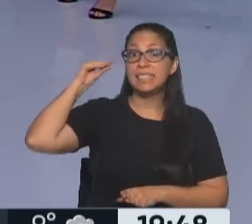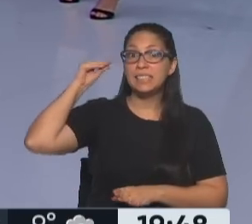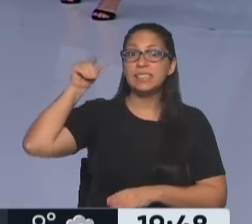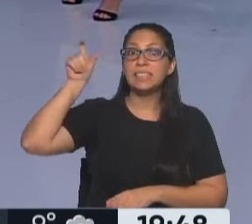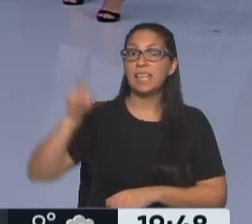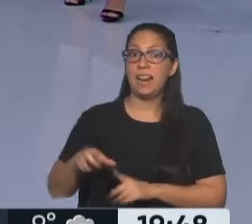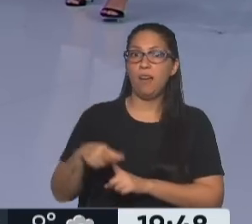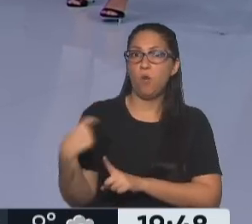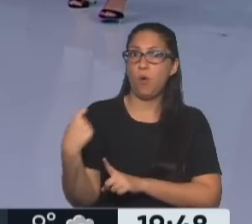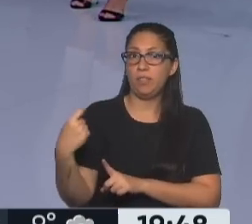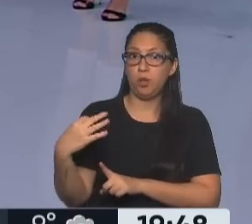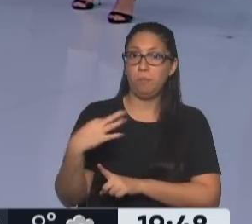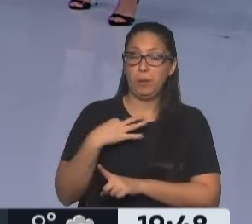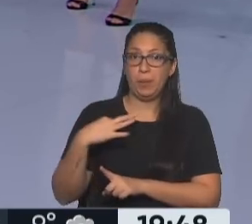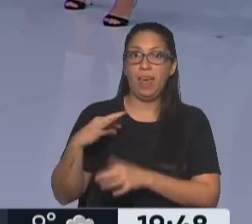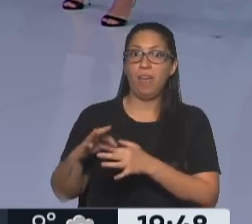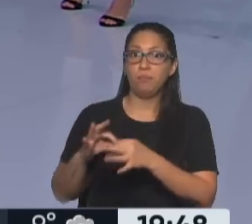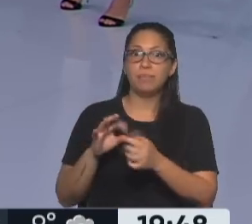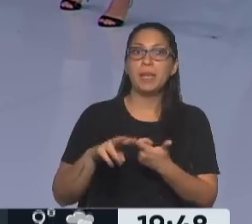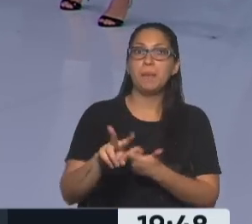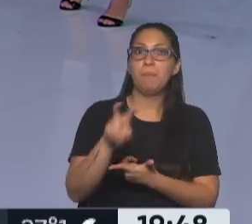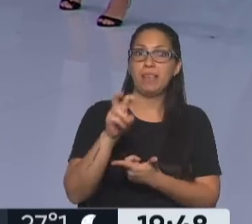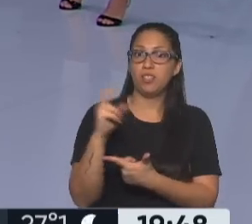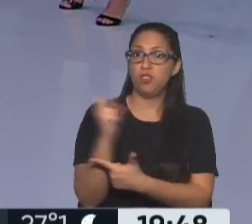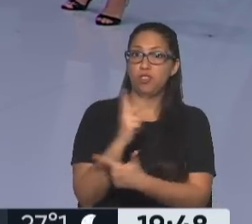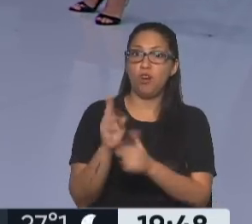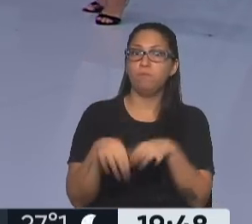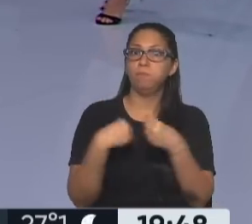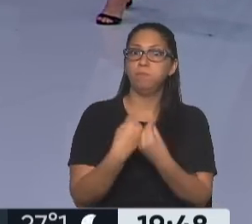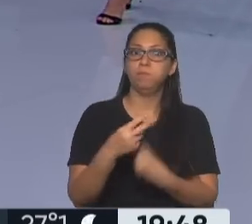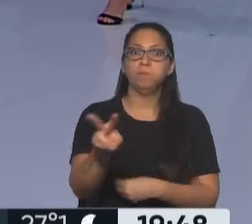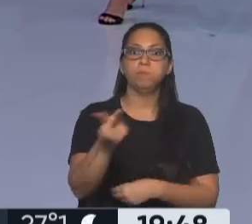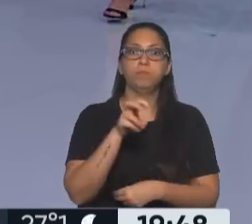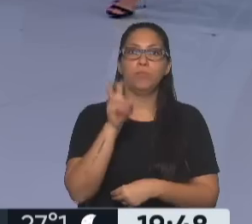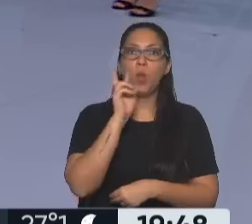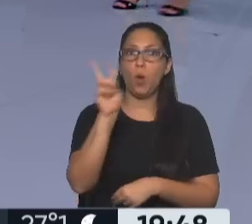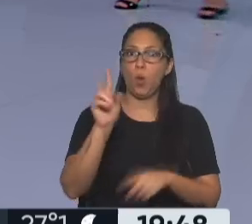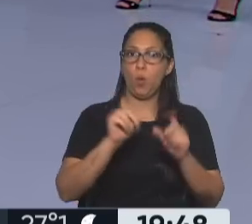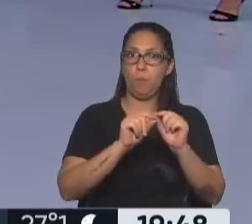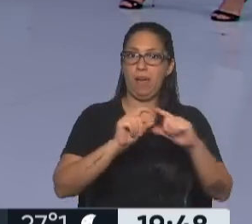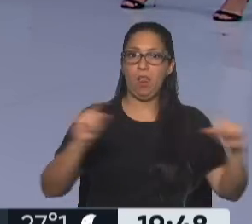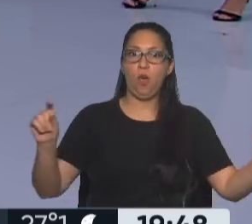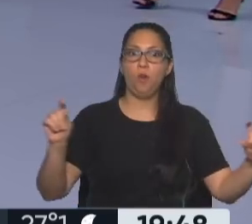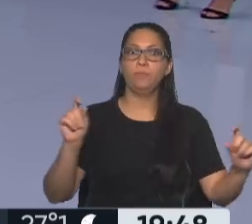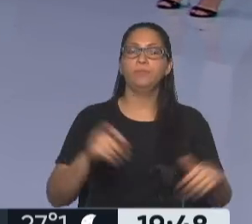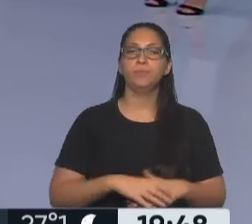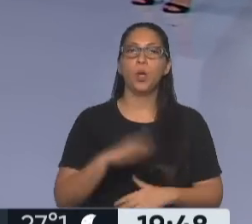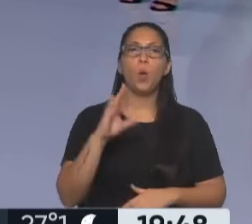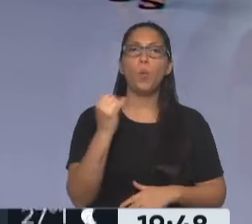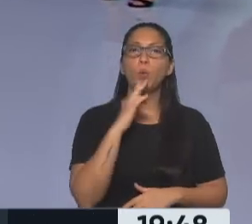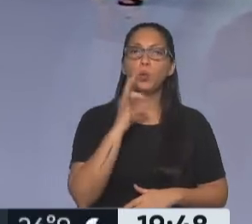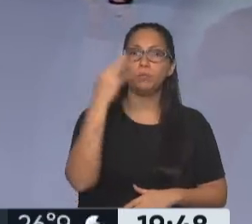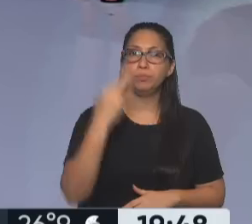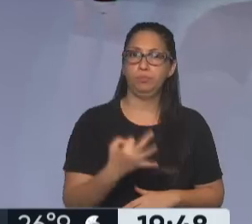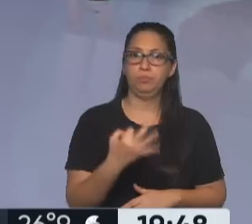su jubilación de privilegio como por la pensión que recibía, cobraba la siguiente cifra. En términos brutos estamos hablando